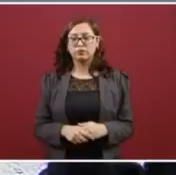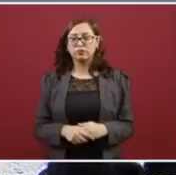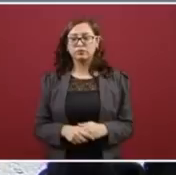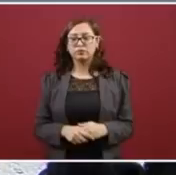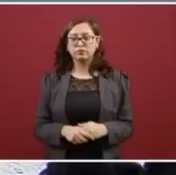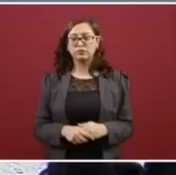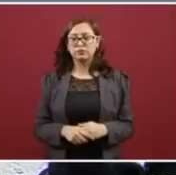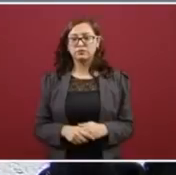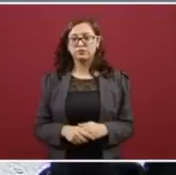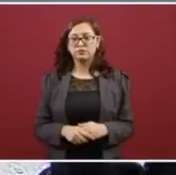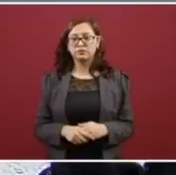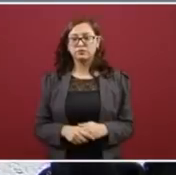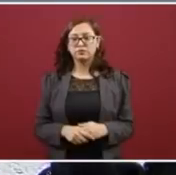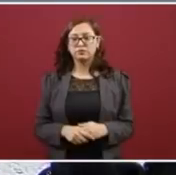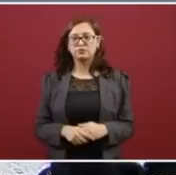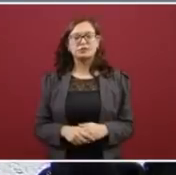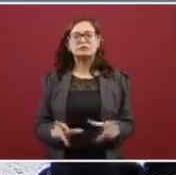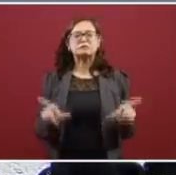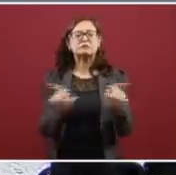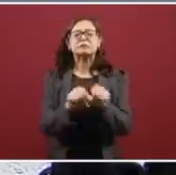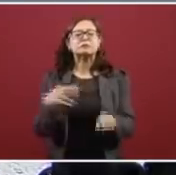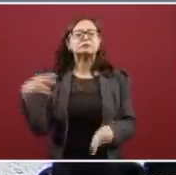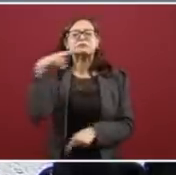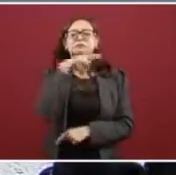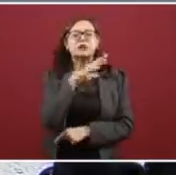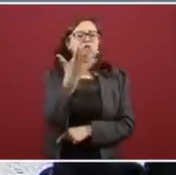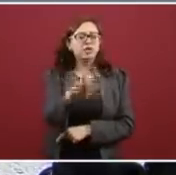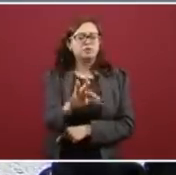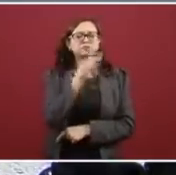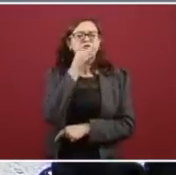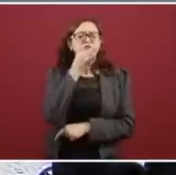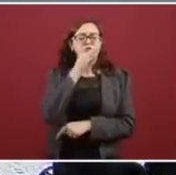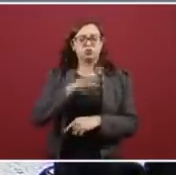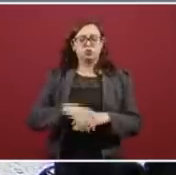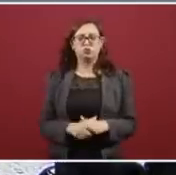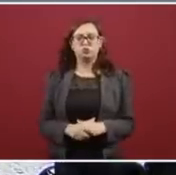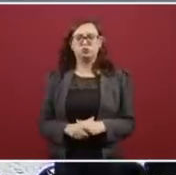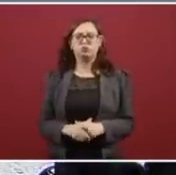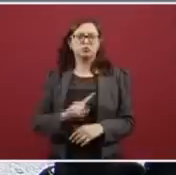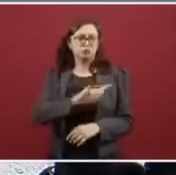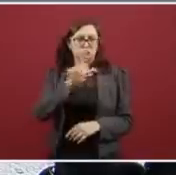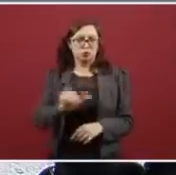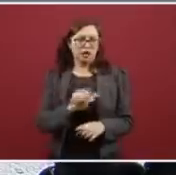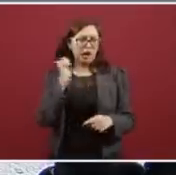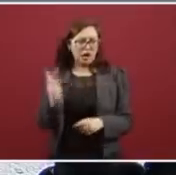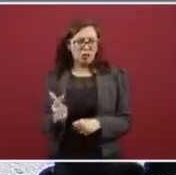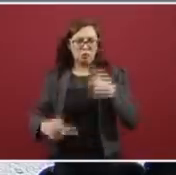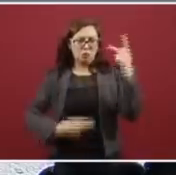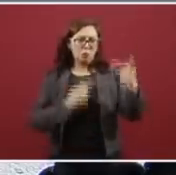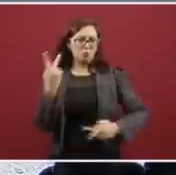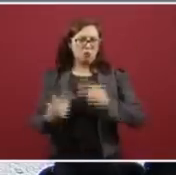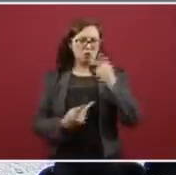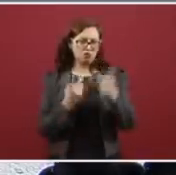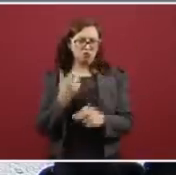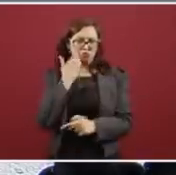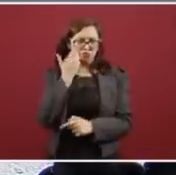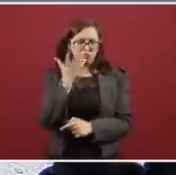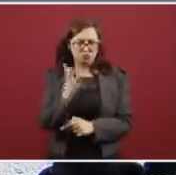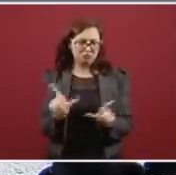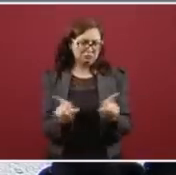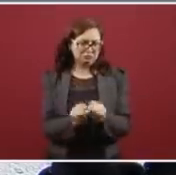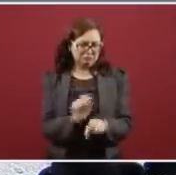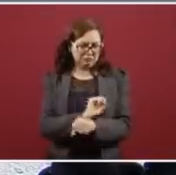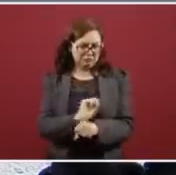lo exponemos en menos de 10 minutos y luego estamos a las órdenes para aclarar cualquier cualquier